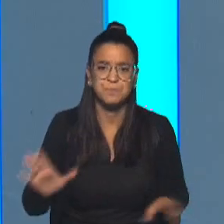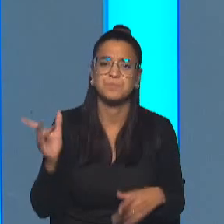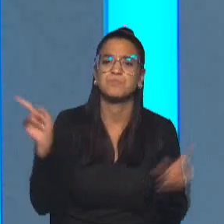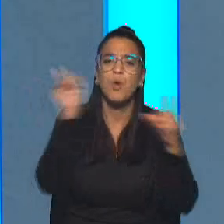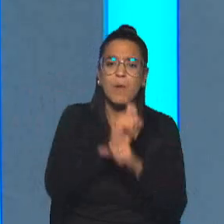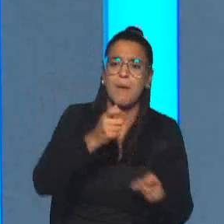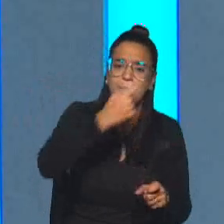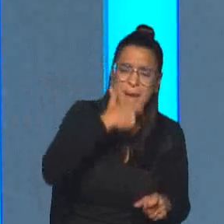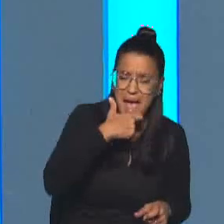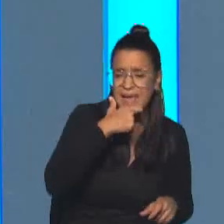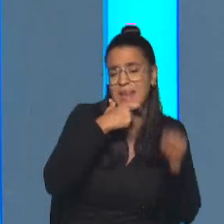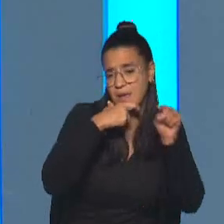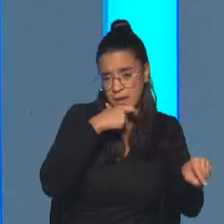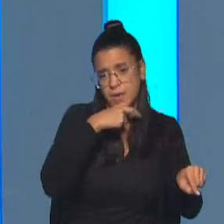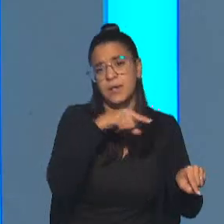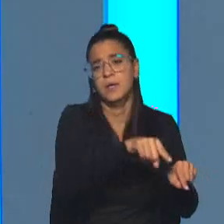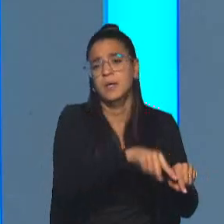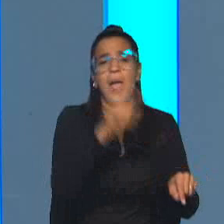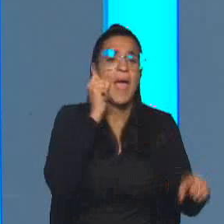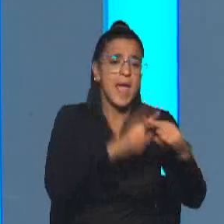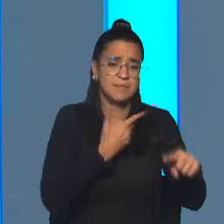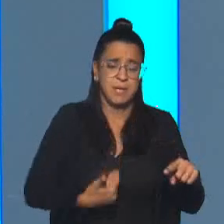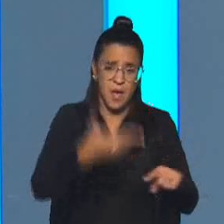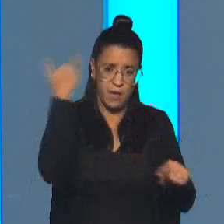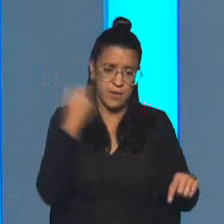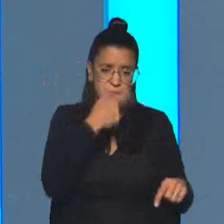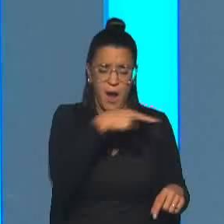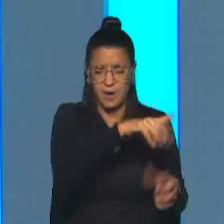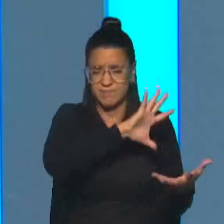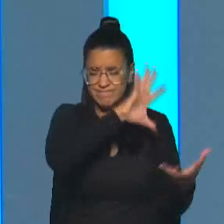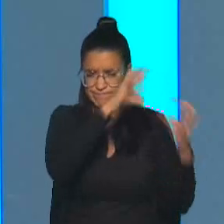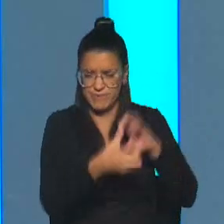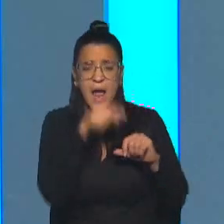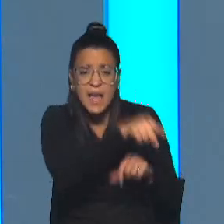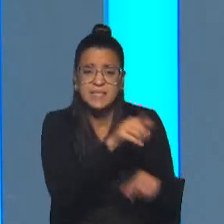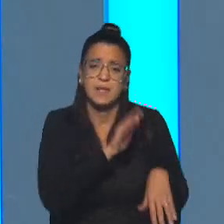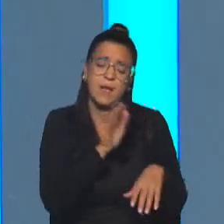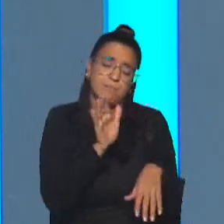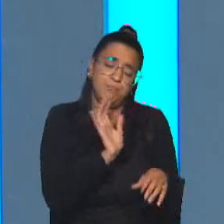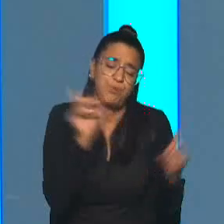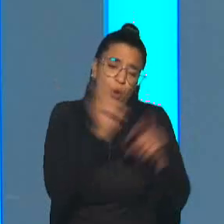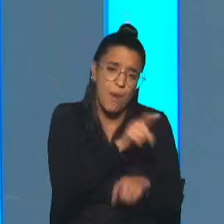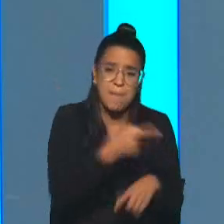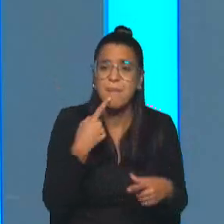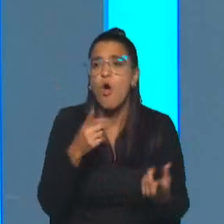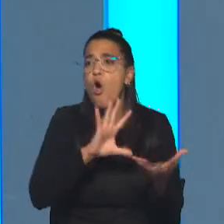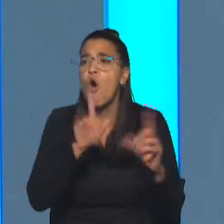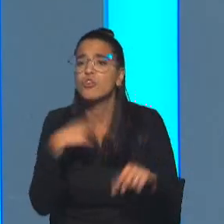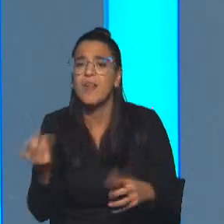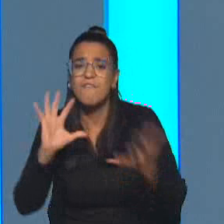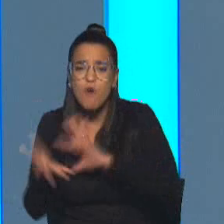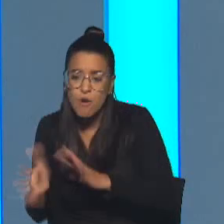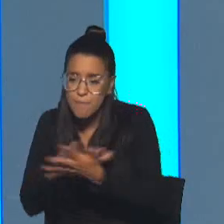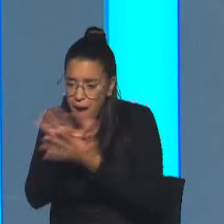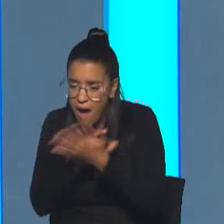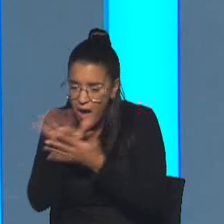Macri y el desastre que dejó el expresidente Mauricio Macri. Y además dijo que no había otra alternativa de acuerdo acuerdo que no fuera esta